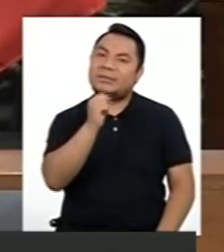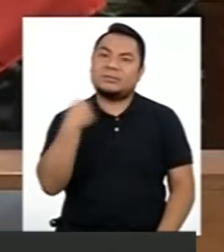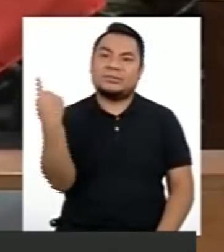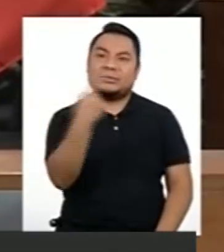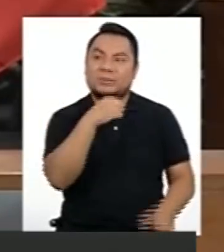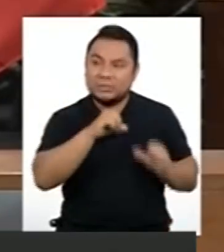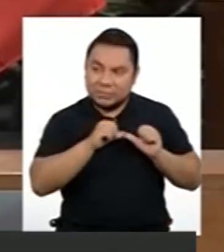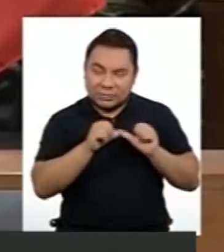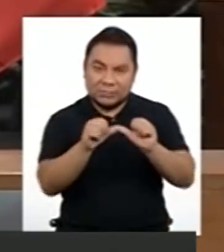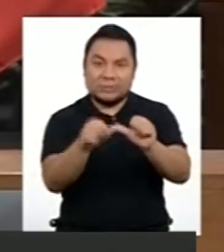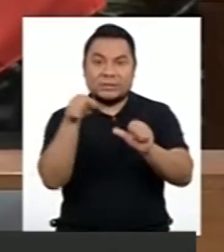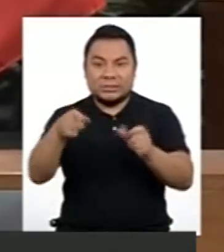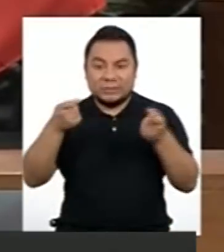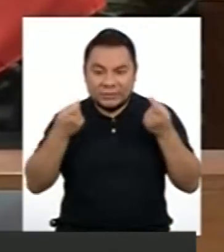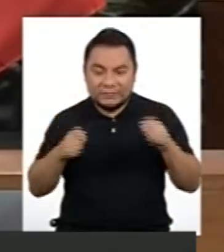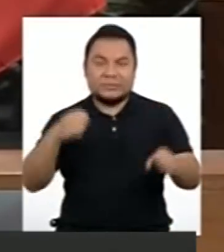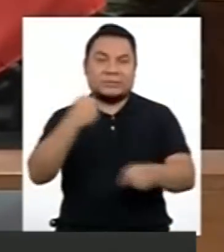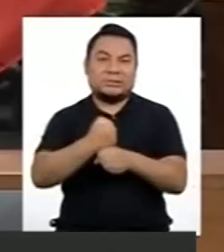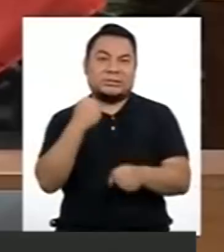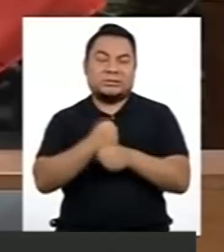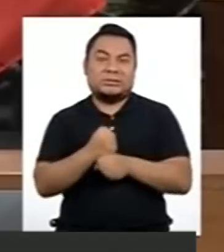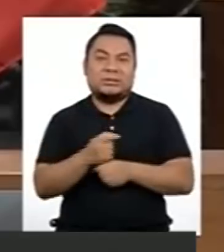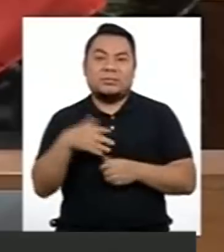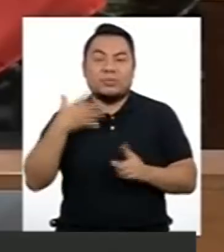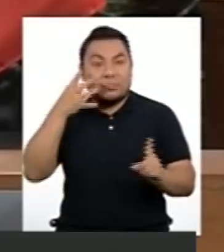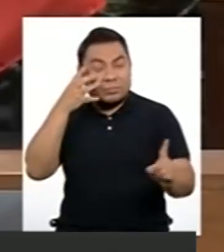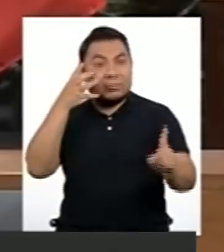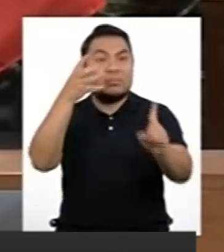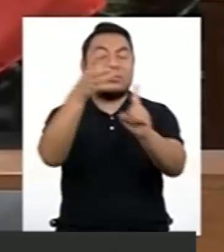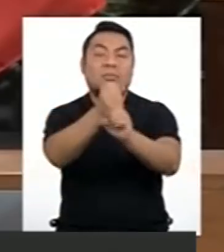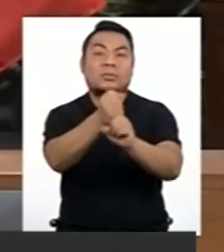continuar en este esfuerzo de lograr